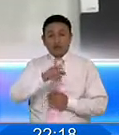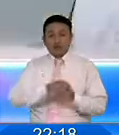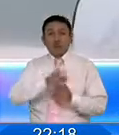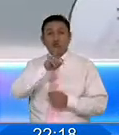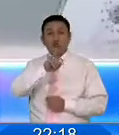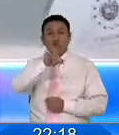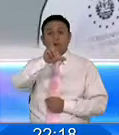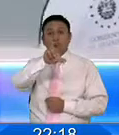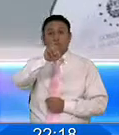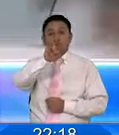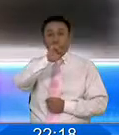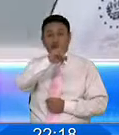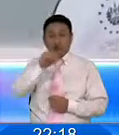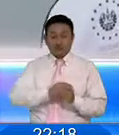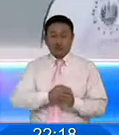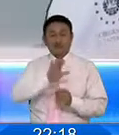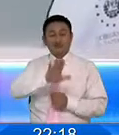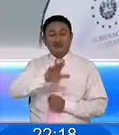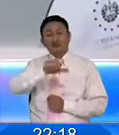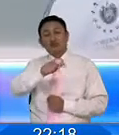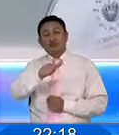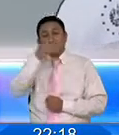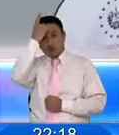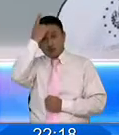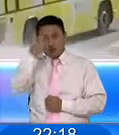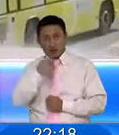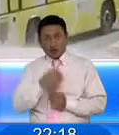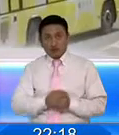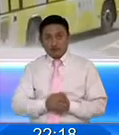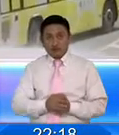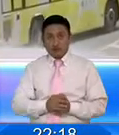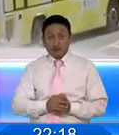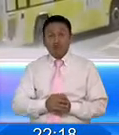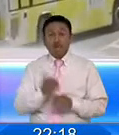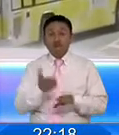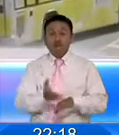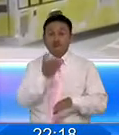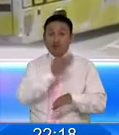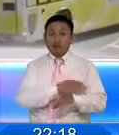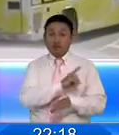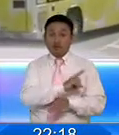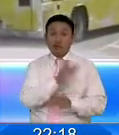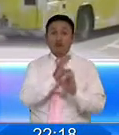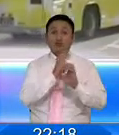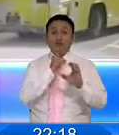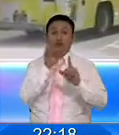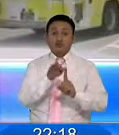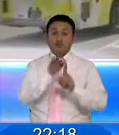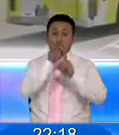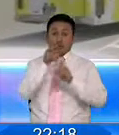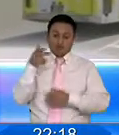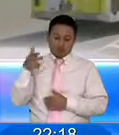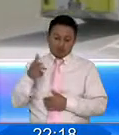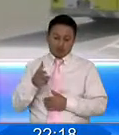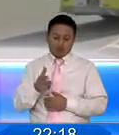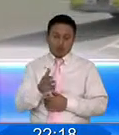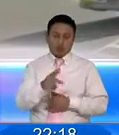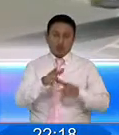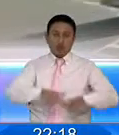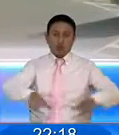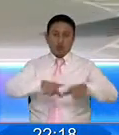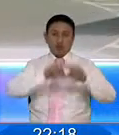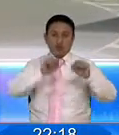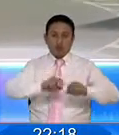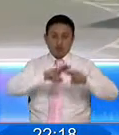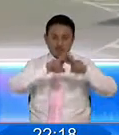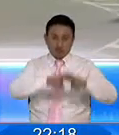ucranianos, 5 dominicanos y otros 23 de extranjeros. Previamente fueron transportados en un autobús especial a un lugar para cumplir con